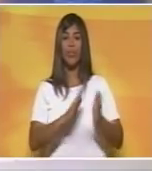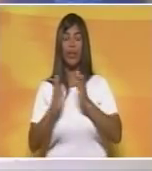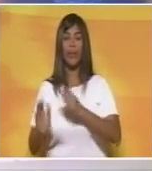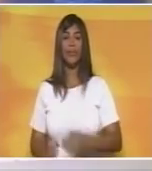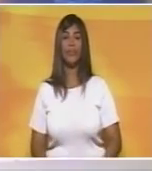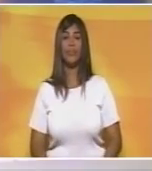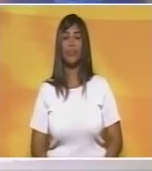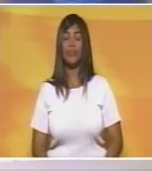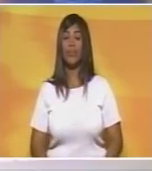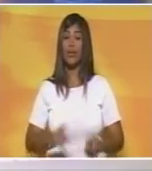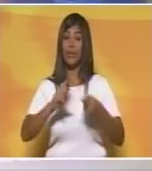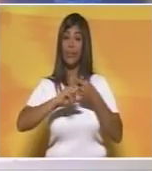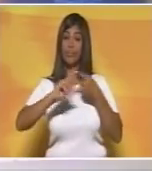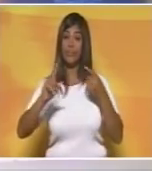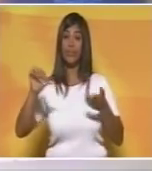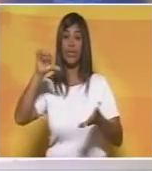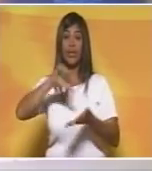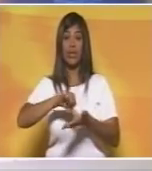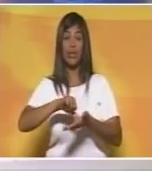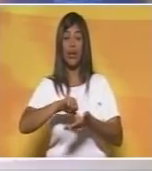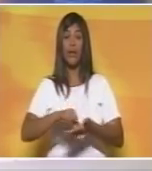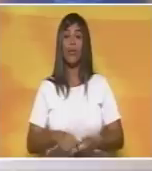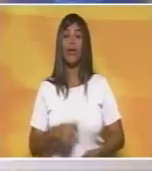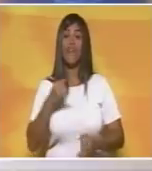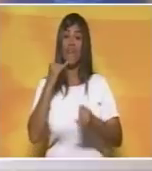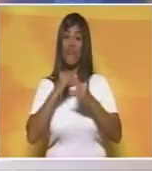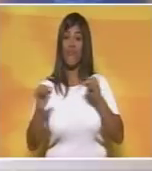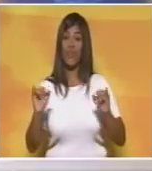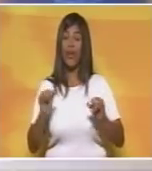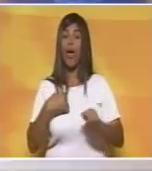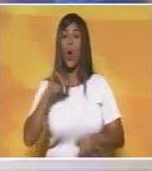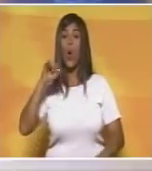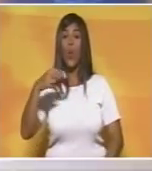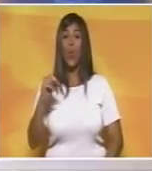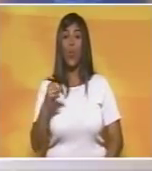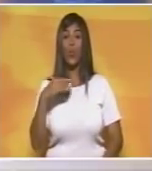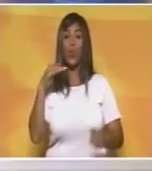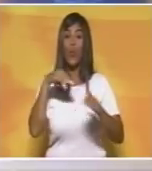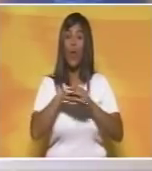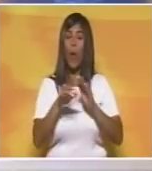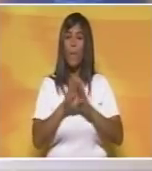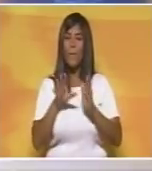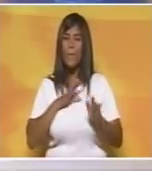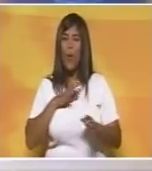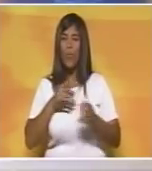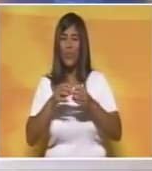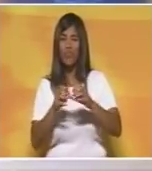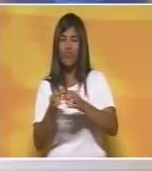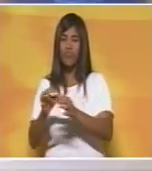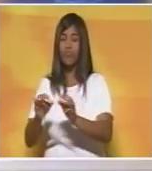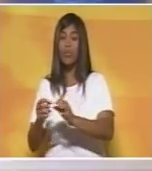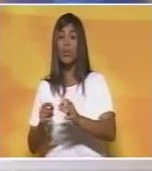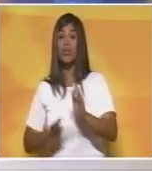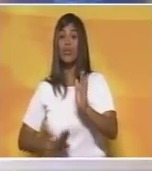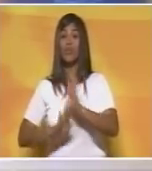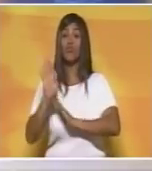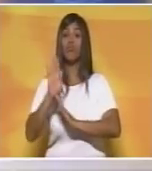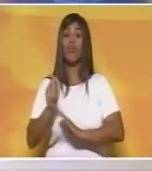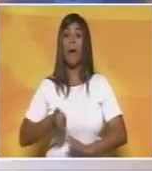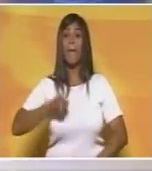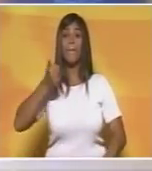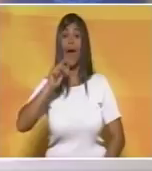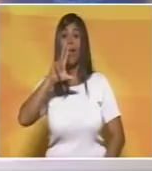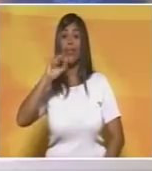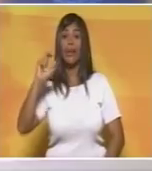La Agencia de Energía Atómica de Irán anunció que a finales de junio sus reservas de uranio enriquecido superarán el límite